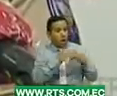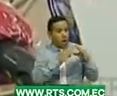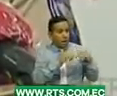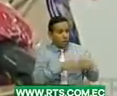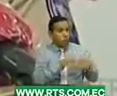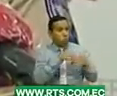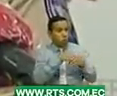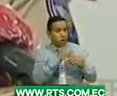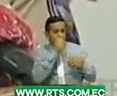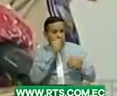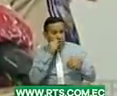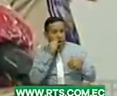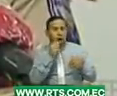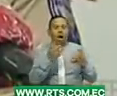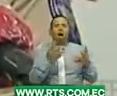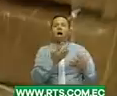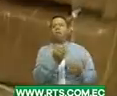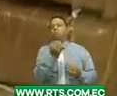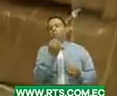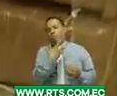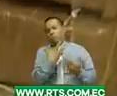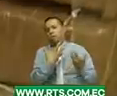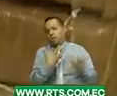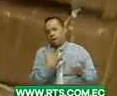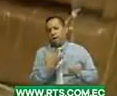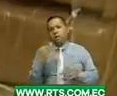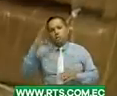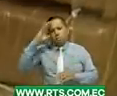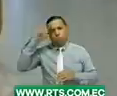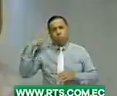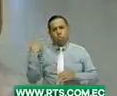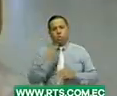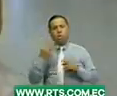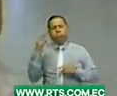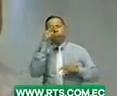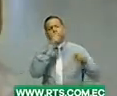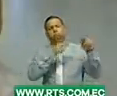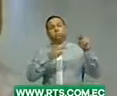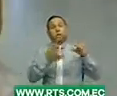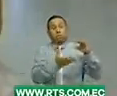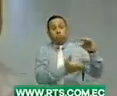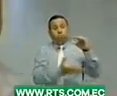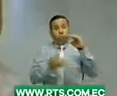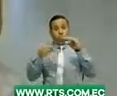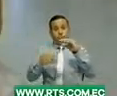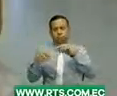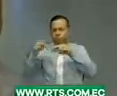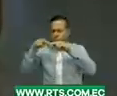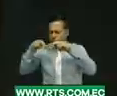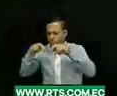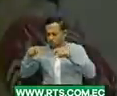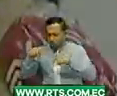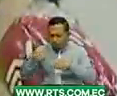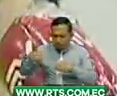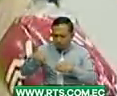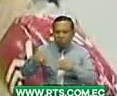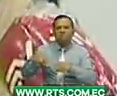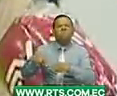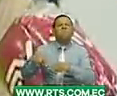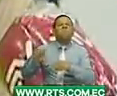expendiendo sustancias sujetas a fiscalización. Hicieron los análisis del tipo de alcaloide decomisado. Se logra